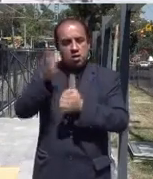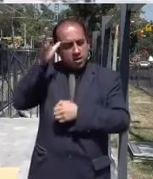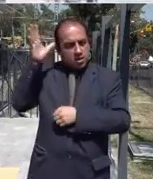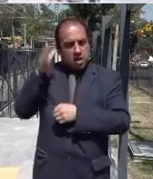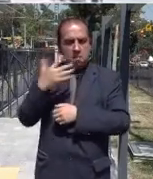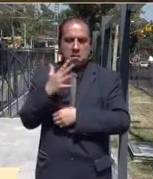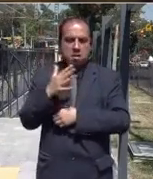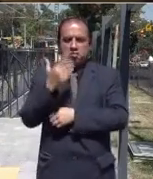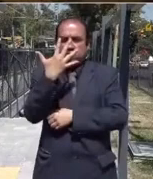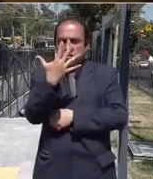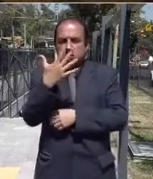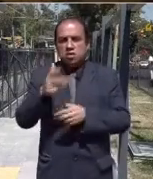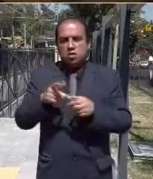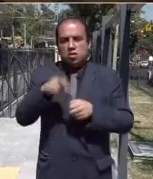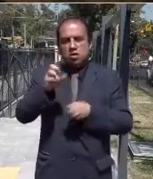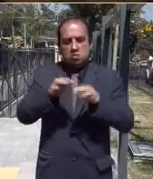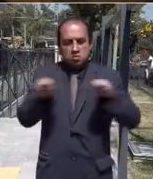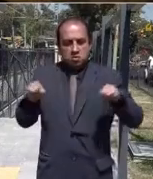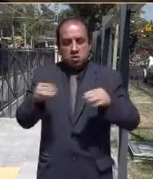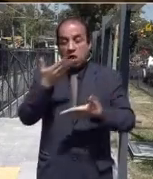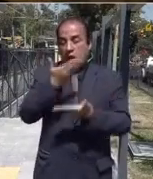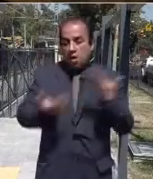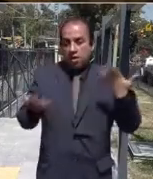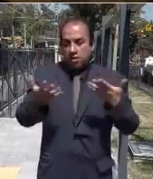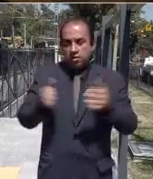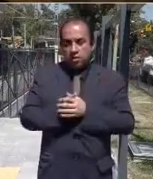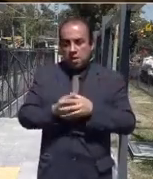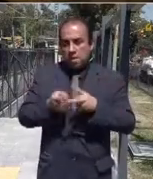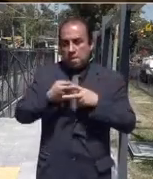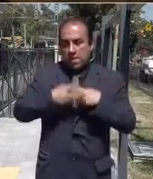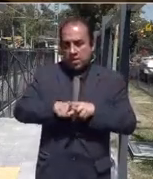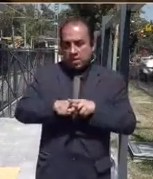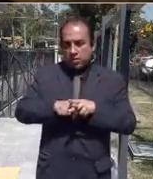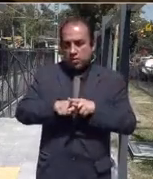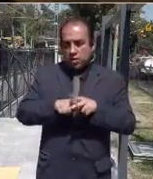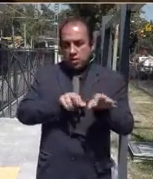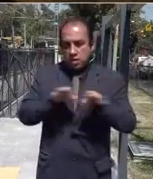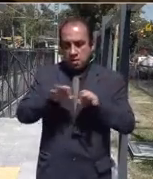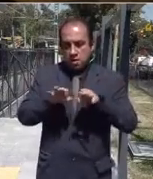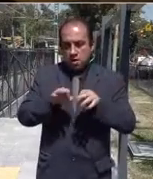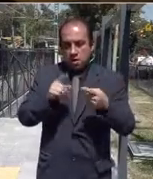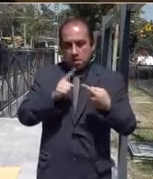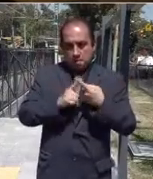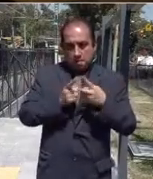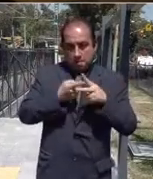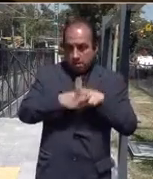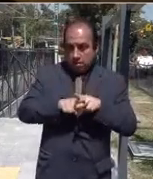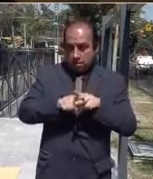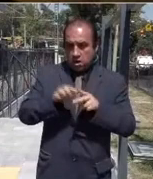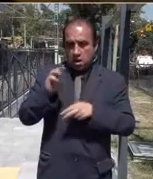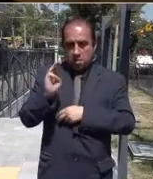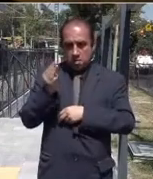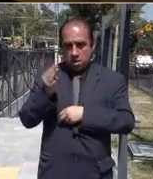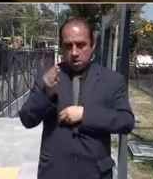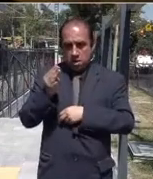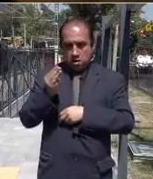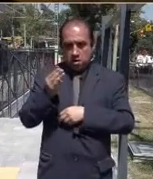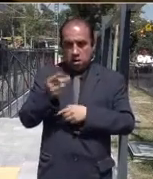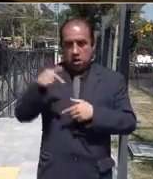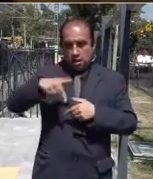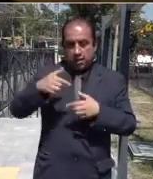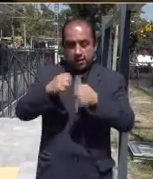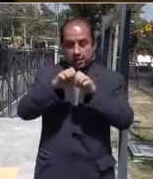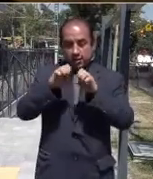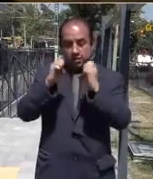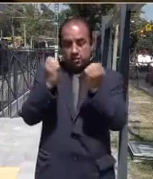se inició la intervención desde a partir de mayo del tramo de Estadio Azteca a Xochimilco. Son